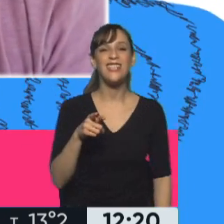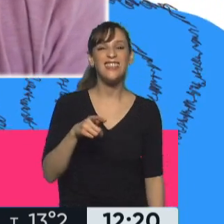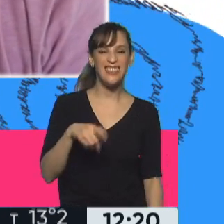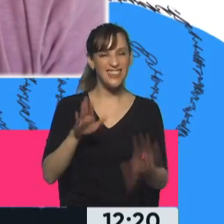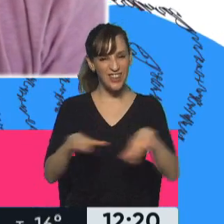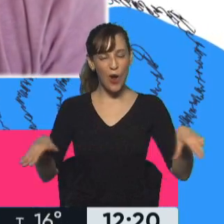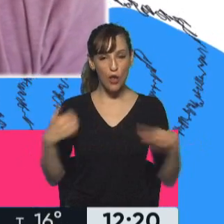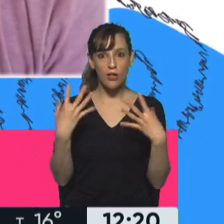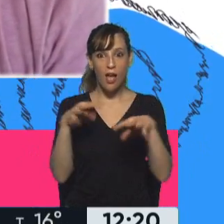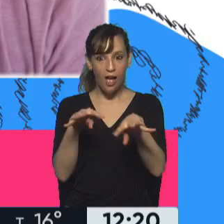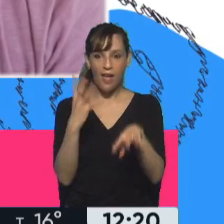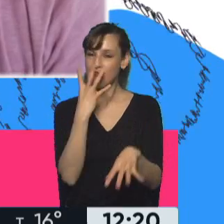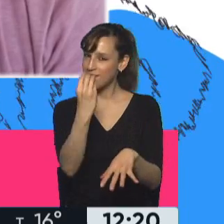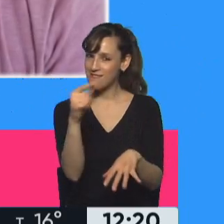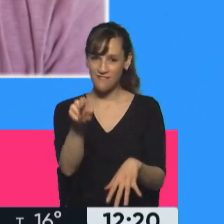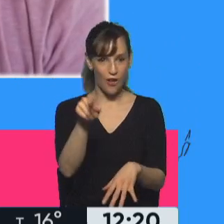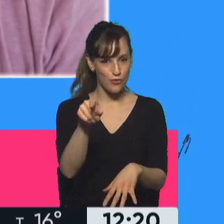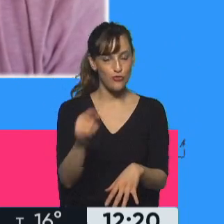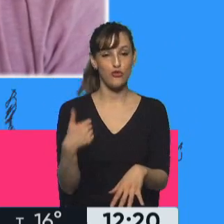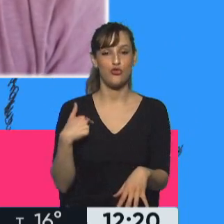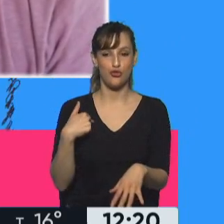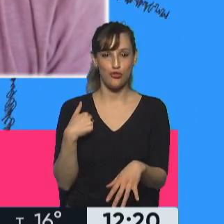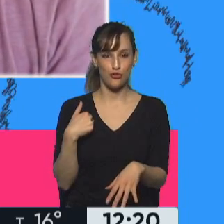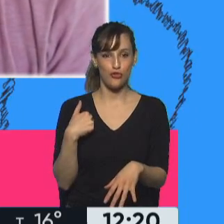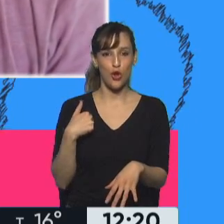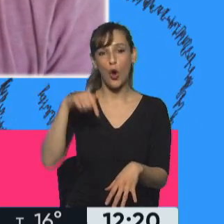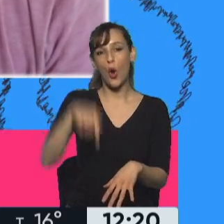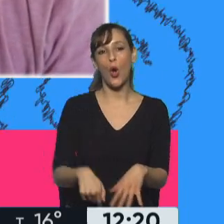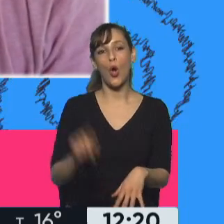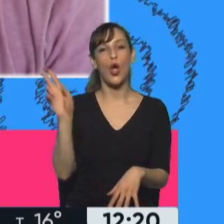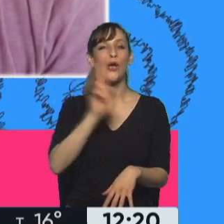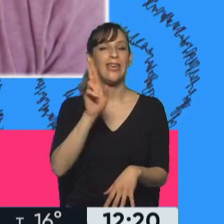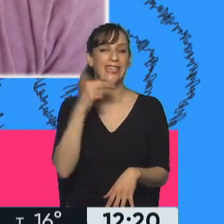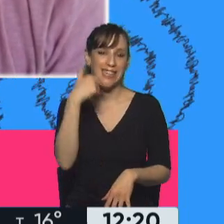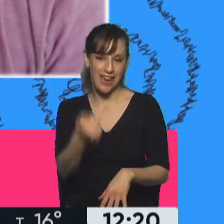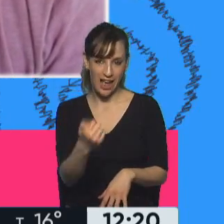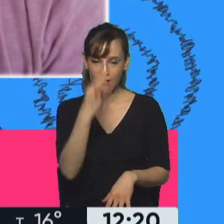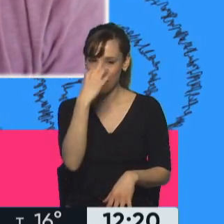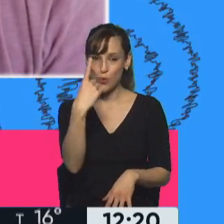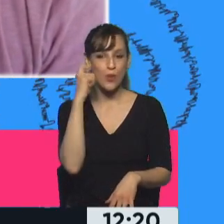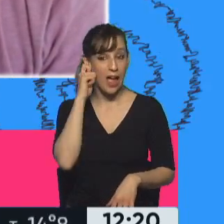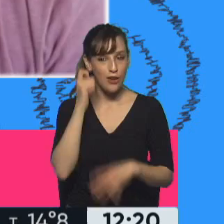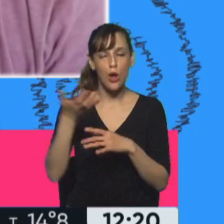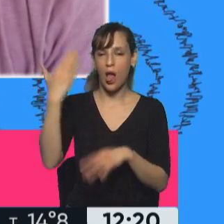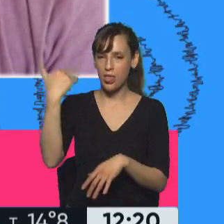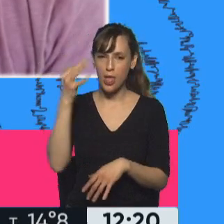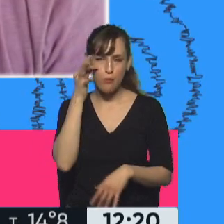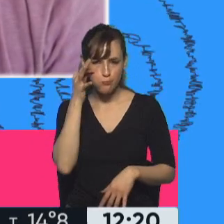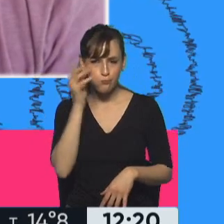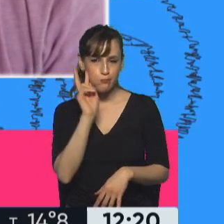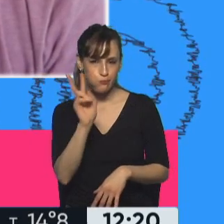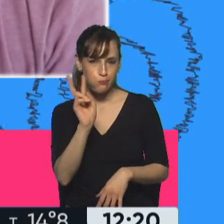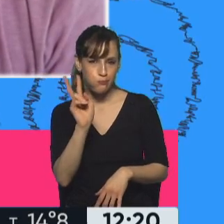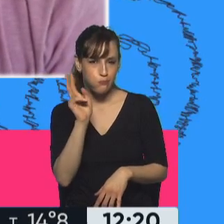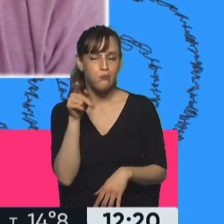llegado muchísimo. ¿Qué tal, Dieguito? Yo como mamá de una niña hoy tiene 21 años, nada, te hemos seguido por todos lados, así